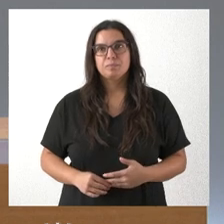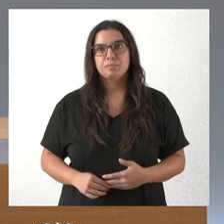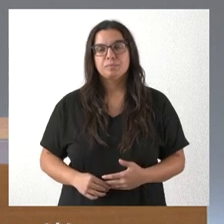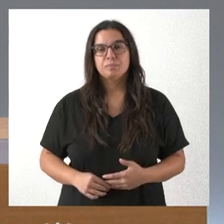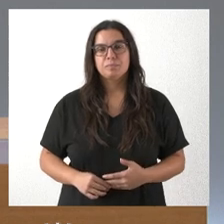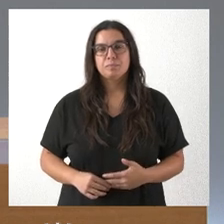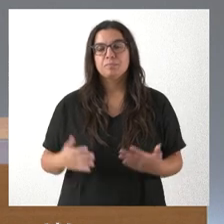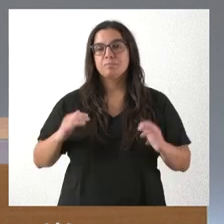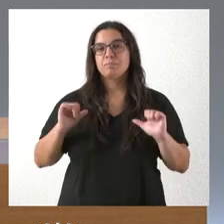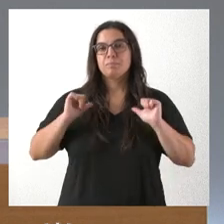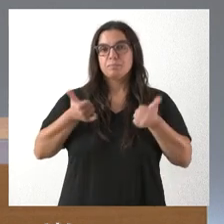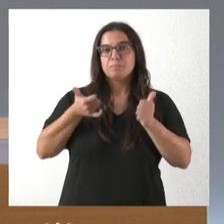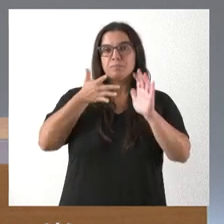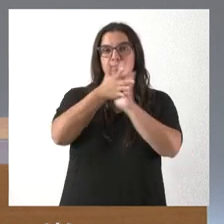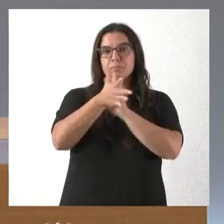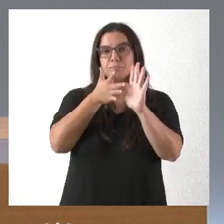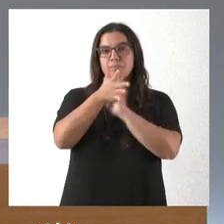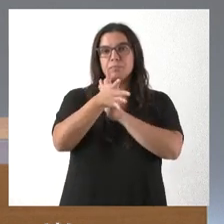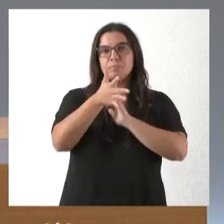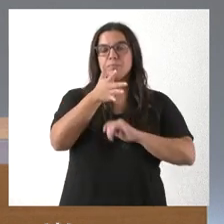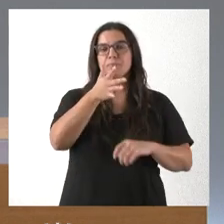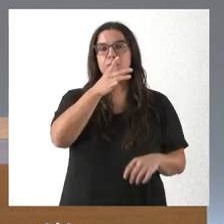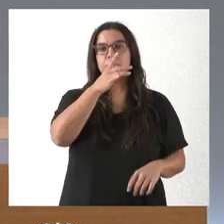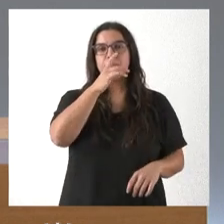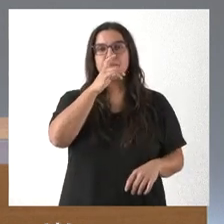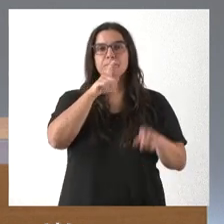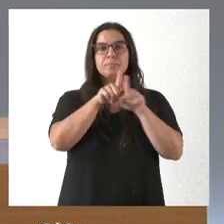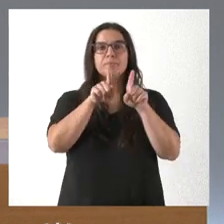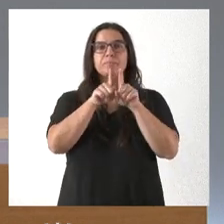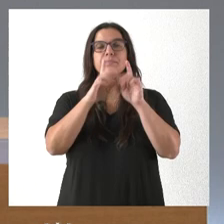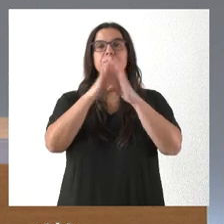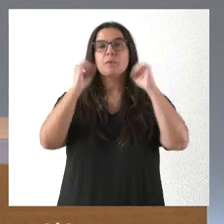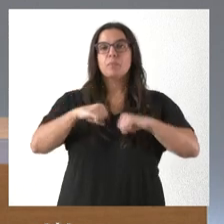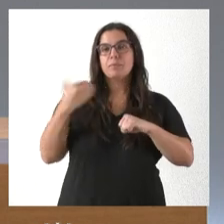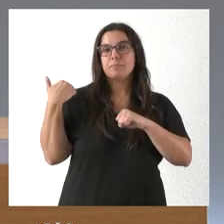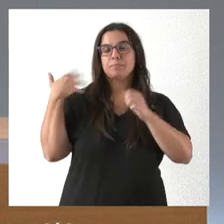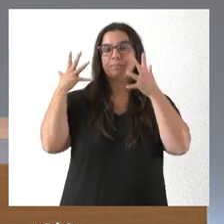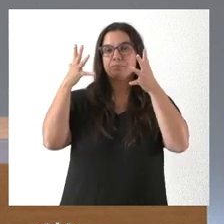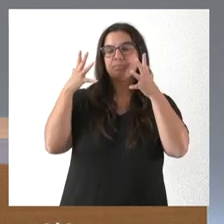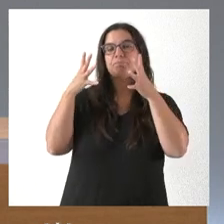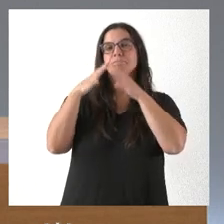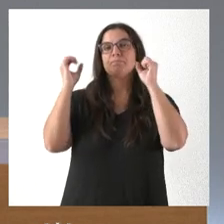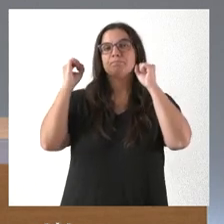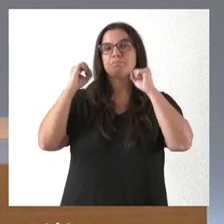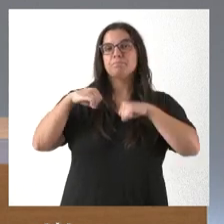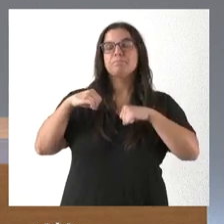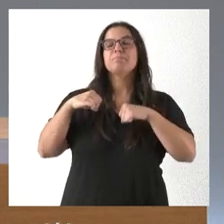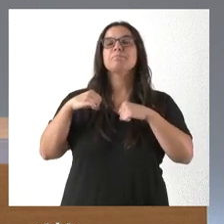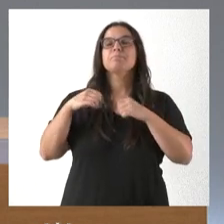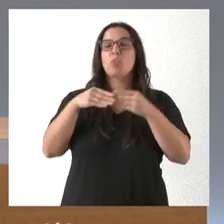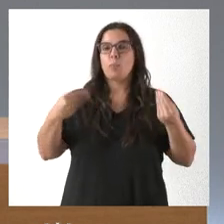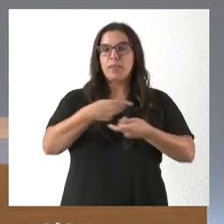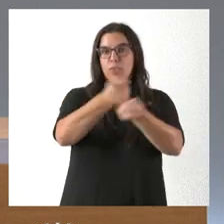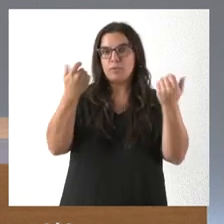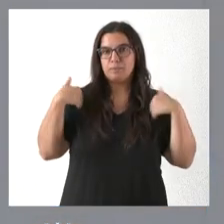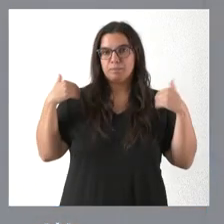comienzo relatando siquiera brevemente Cuáles han sido los acuerdos del Consejo de gobierno tienen ustedes la documentación al